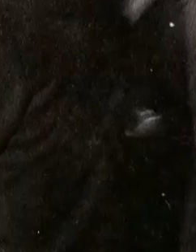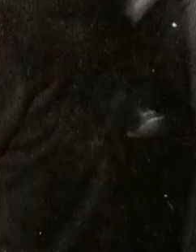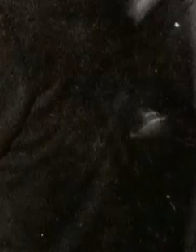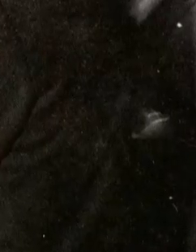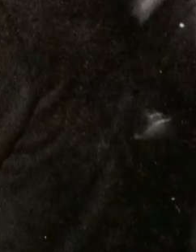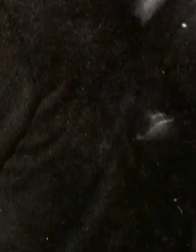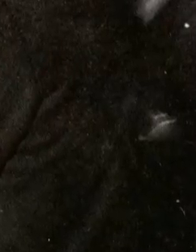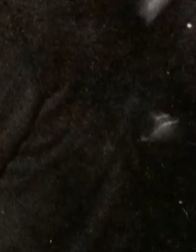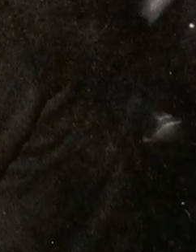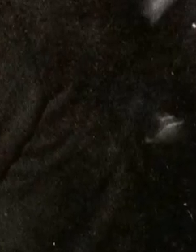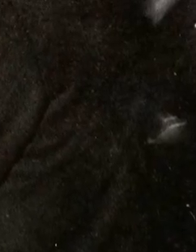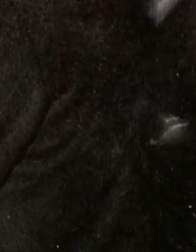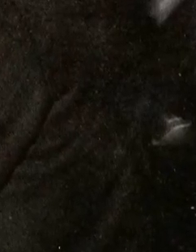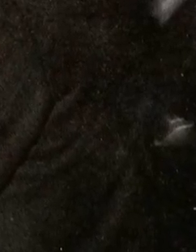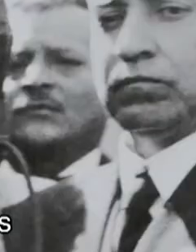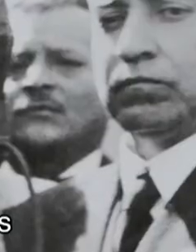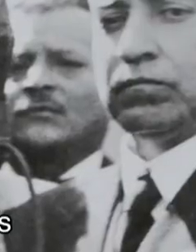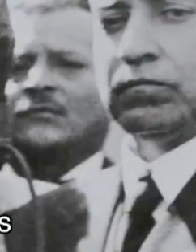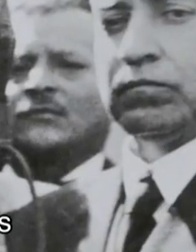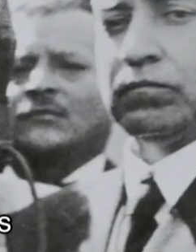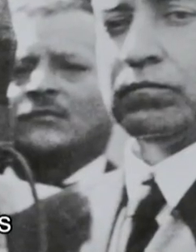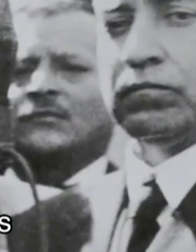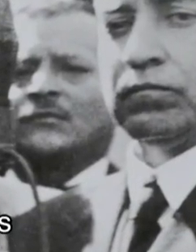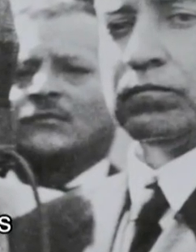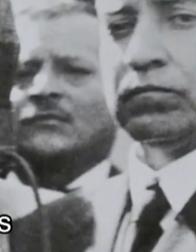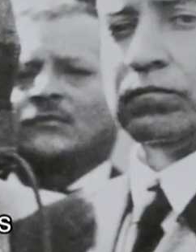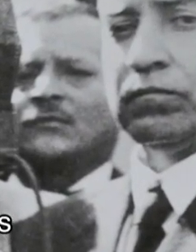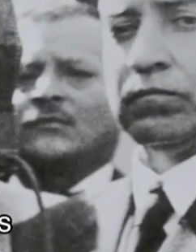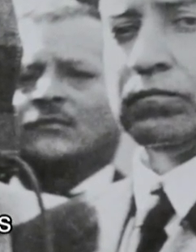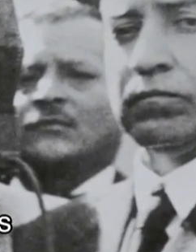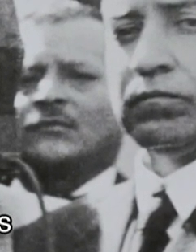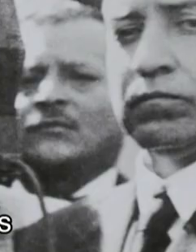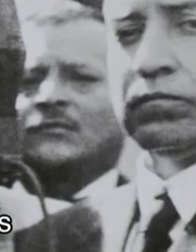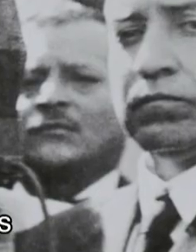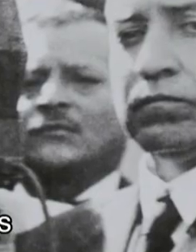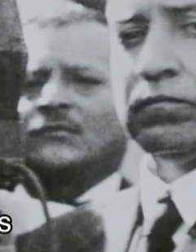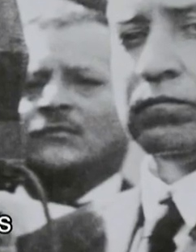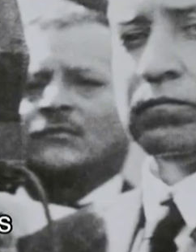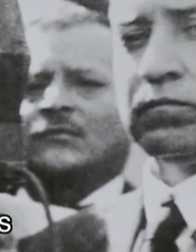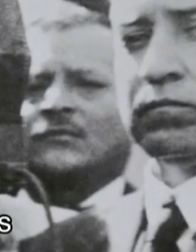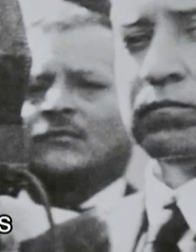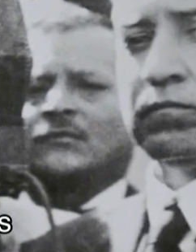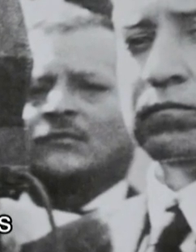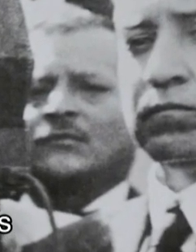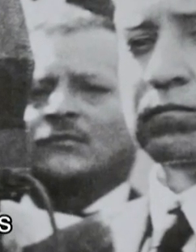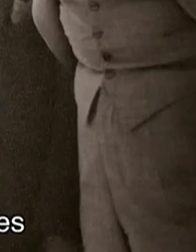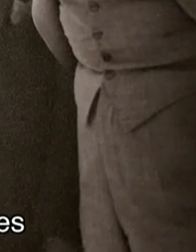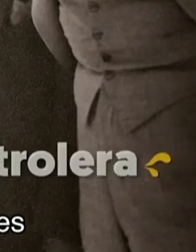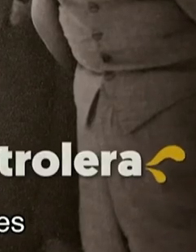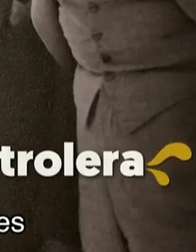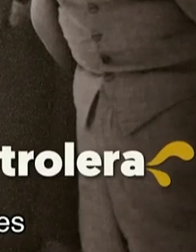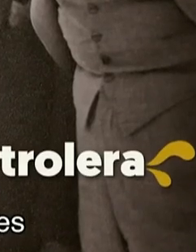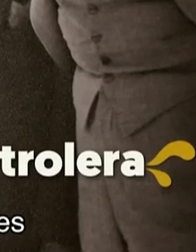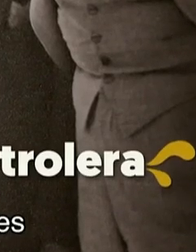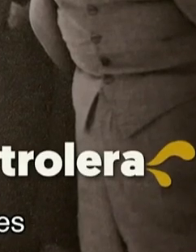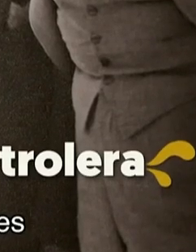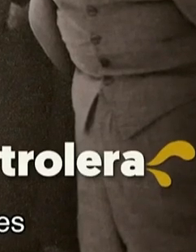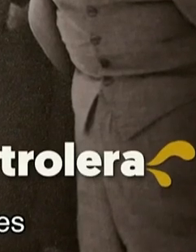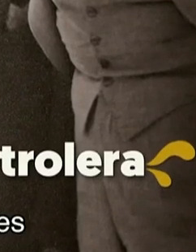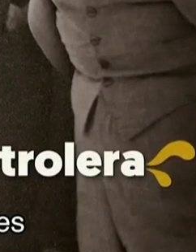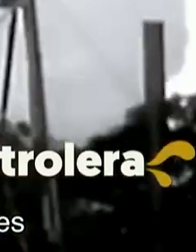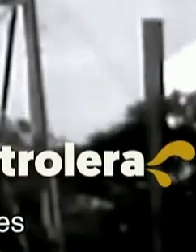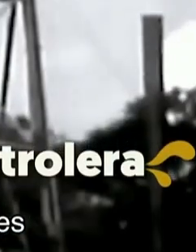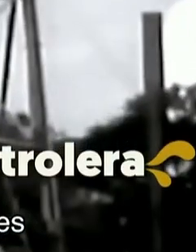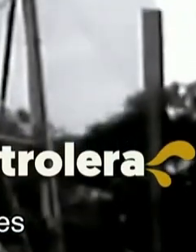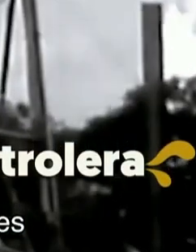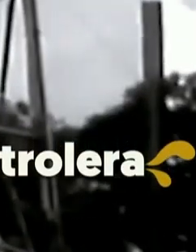Y en 1938, ante el desacato de las empresas petroleras para cumplir la ley mexicana, tomó la trascendental